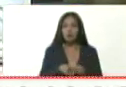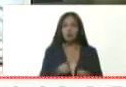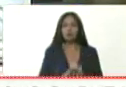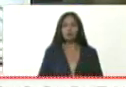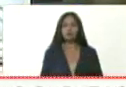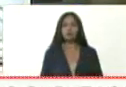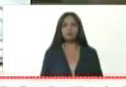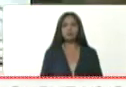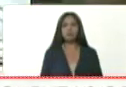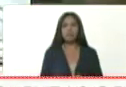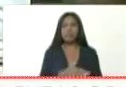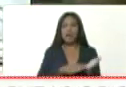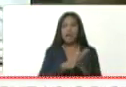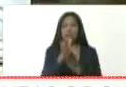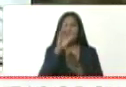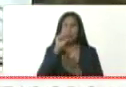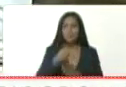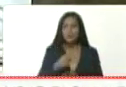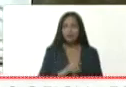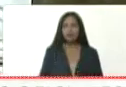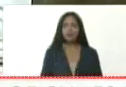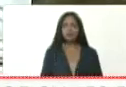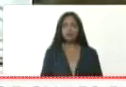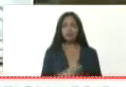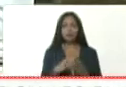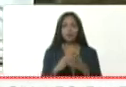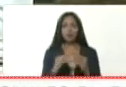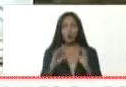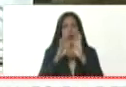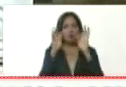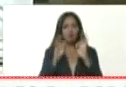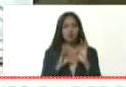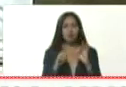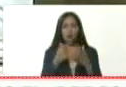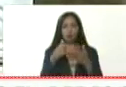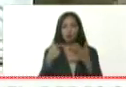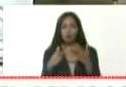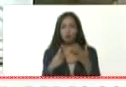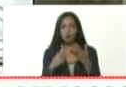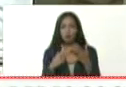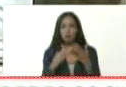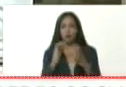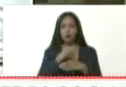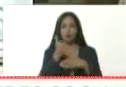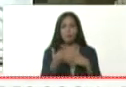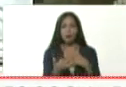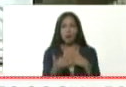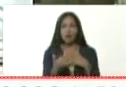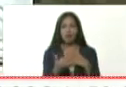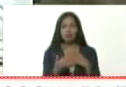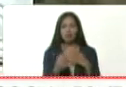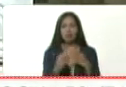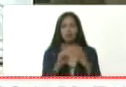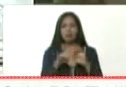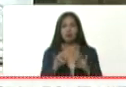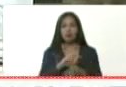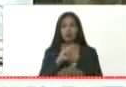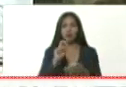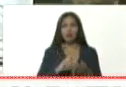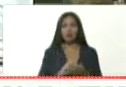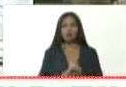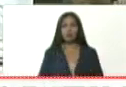y la garantía de todos los materiales para el flan editorial nacional